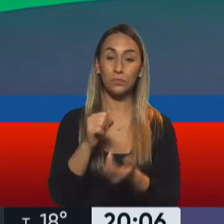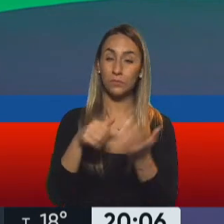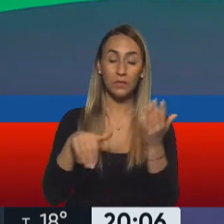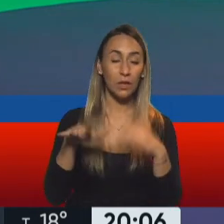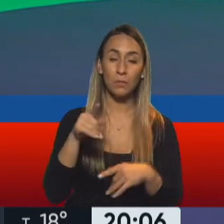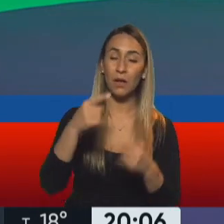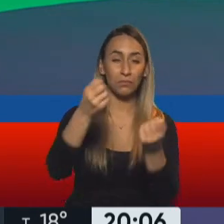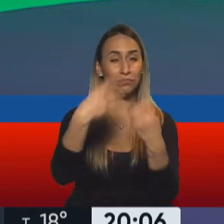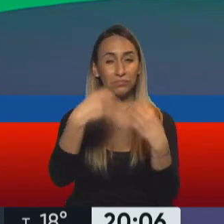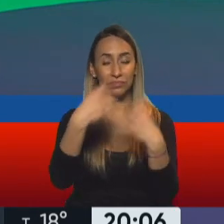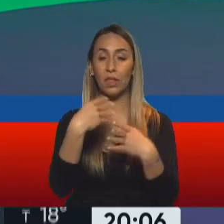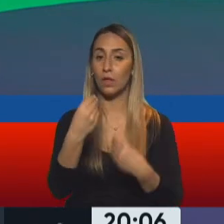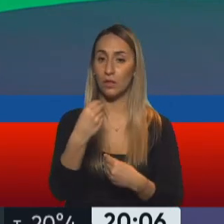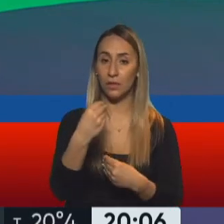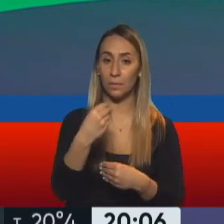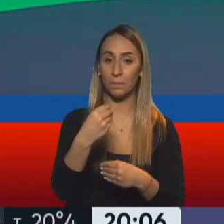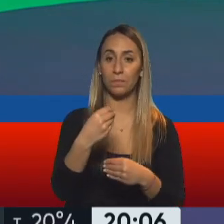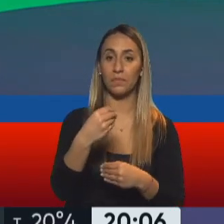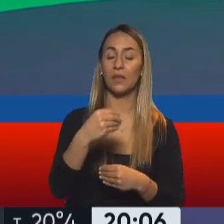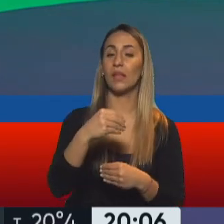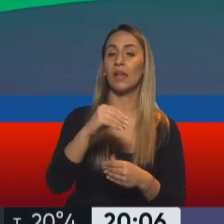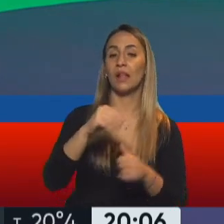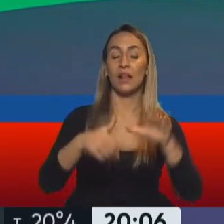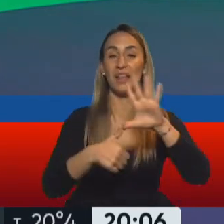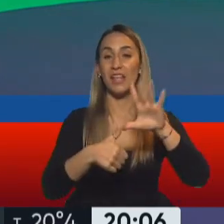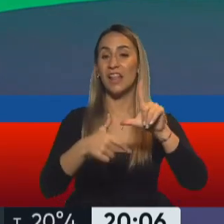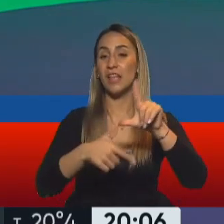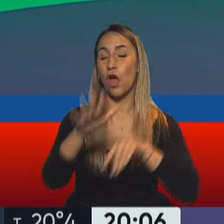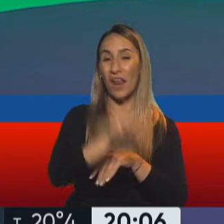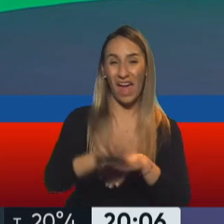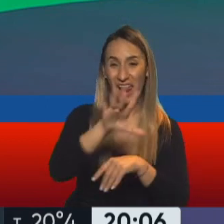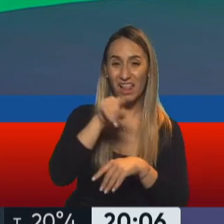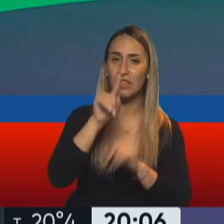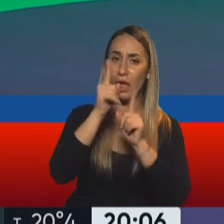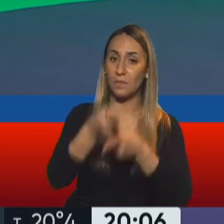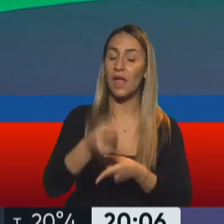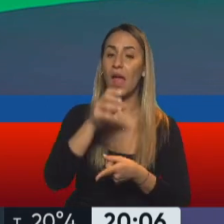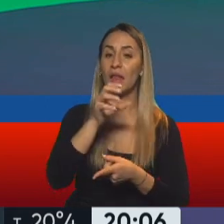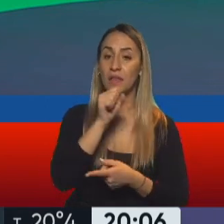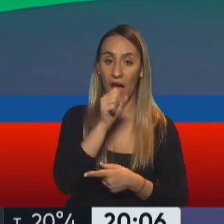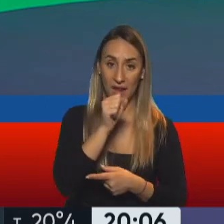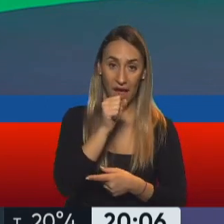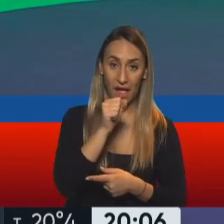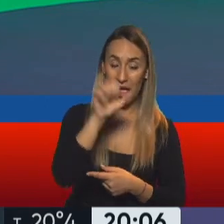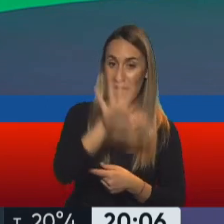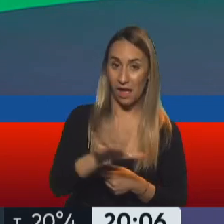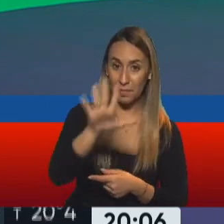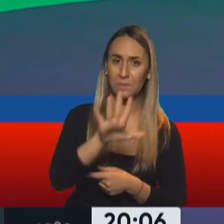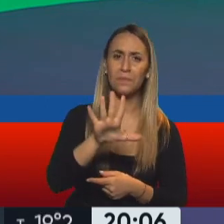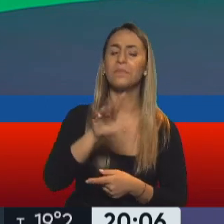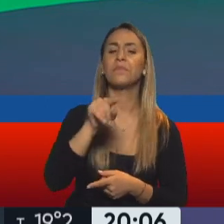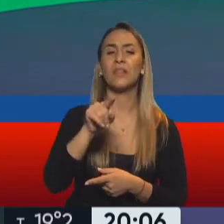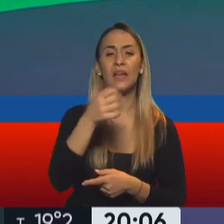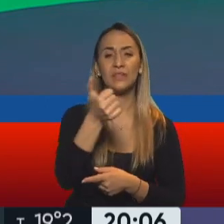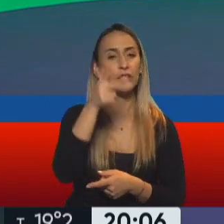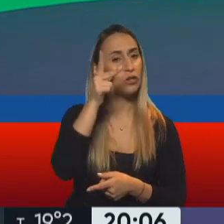de la zona del litoral de nuestro país. También del litoral viene la naranja y este es el precio de referencia, 68